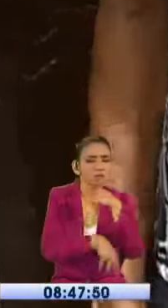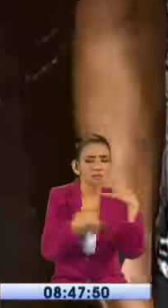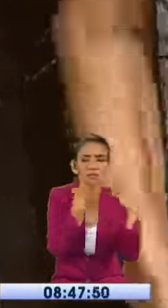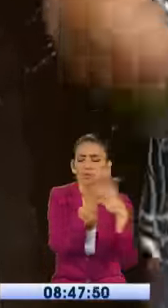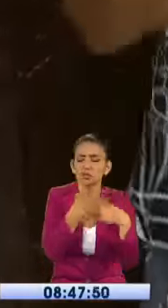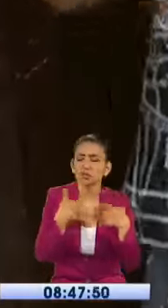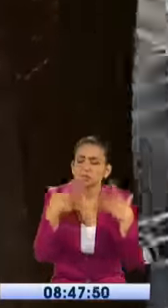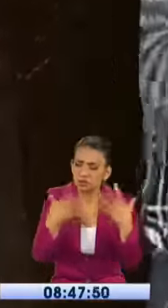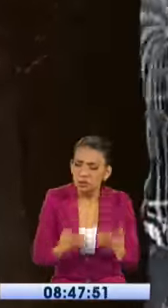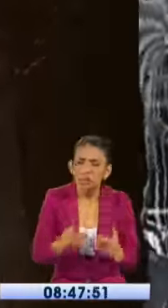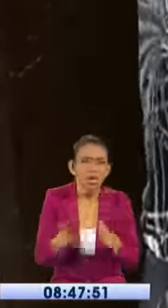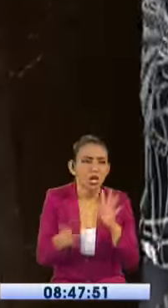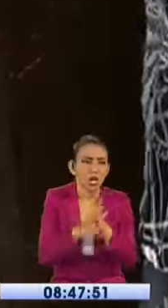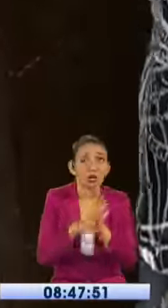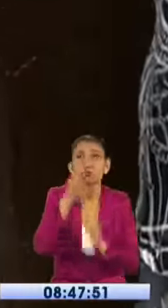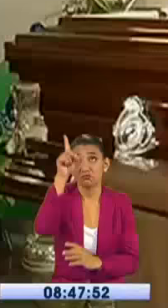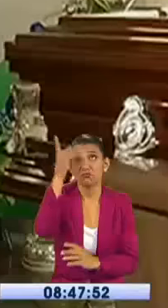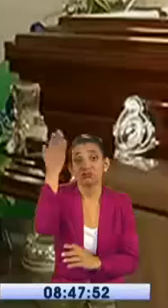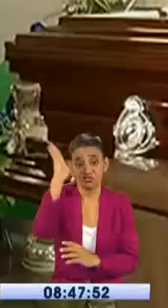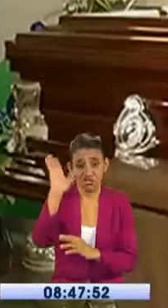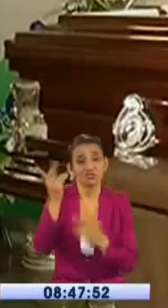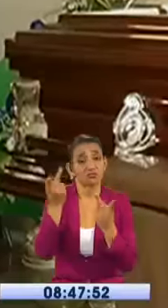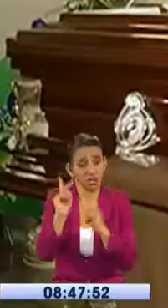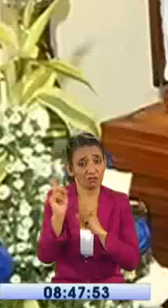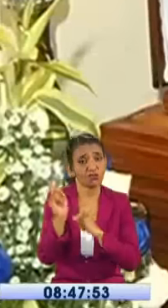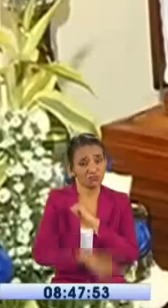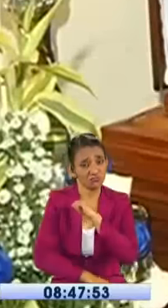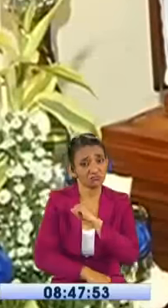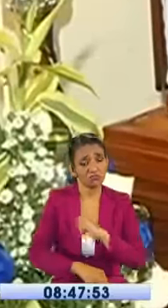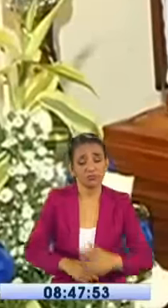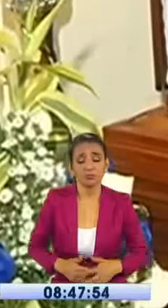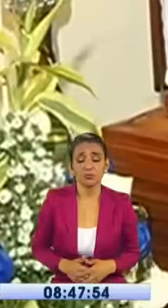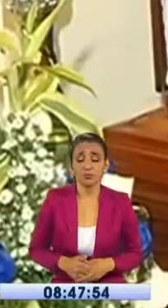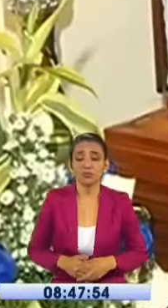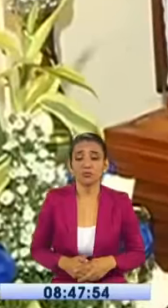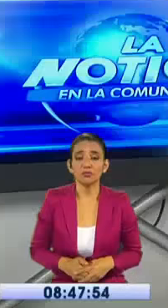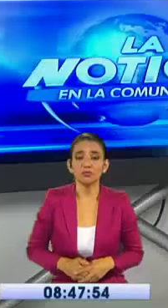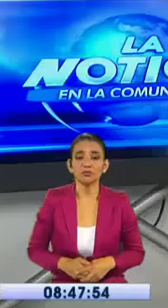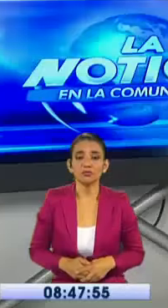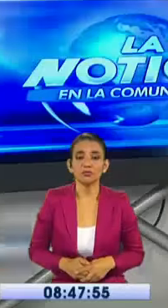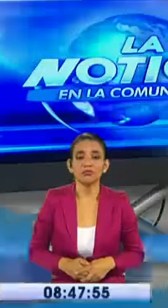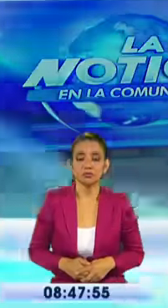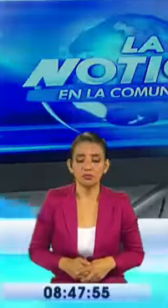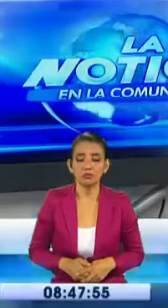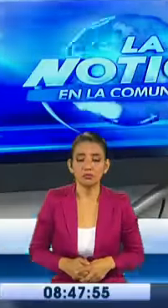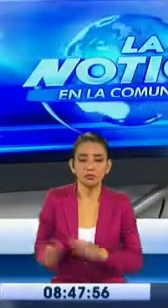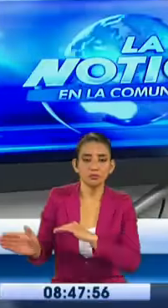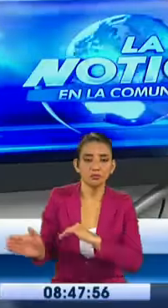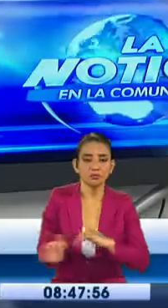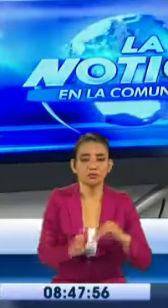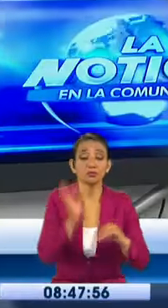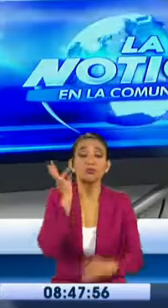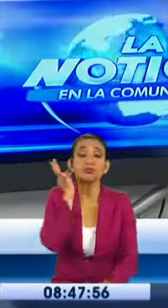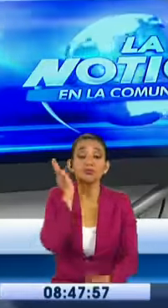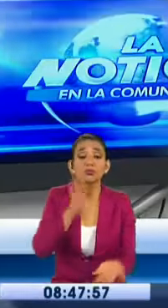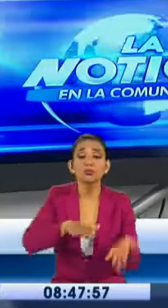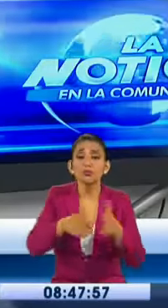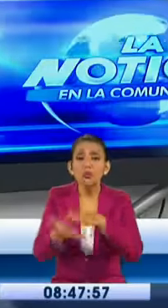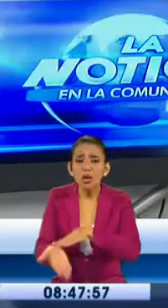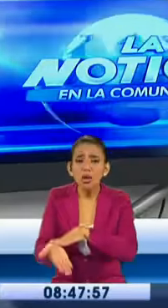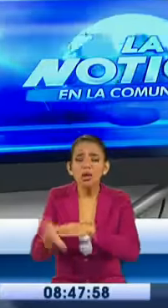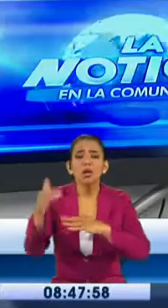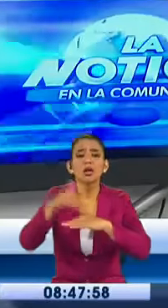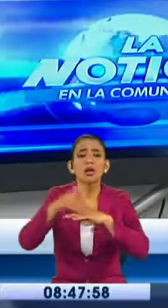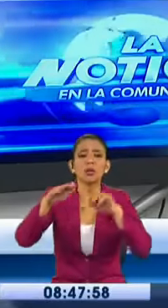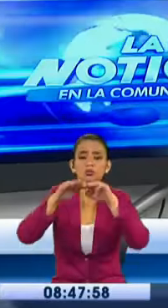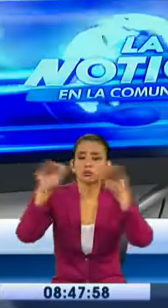de la ley y del de arriba también. Informó Jorge Escobar. Una mujer falleció tras caer decenas de metros